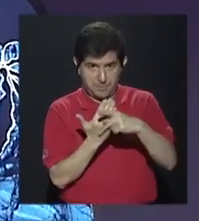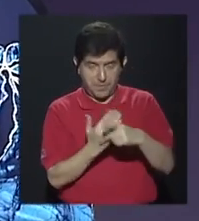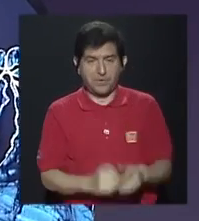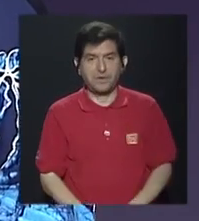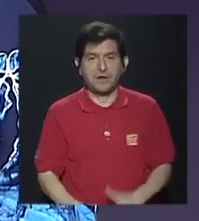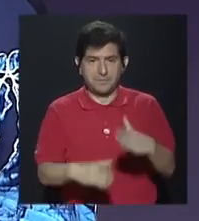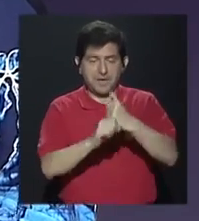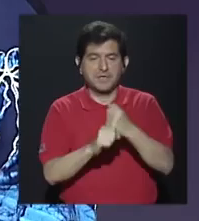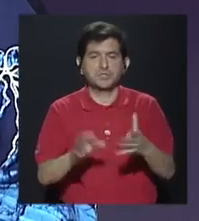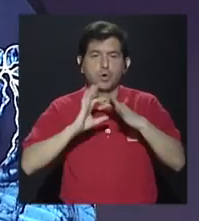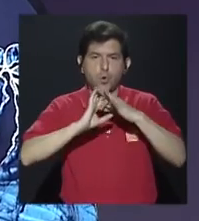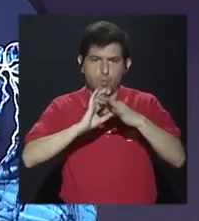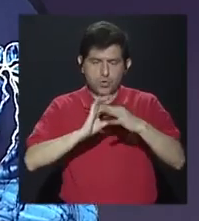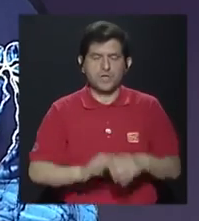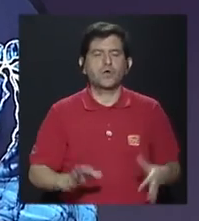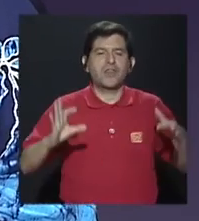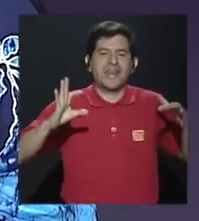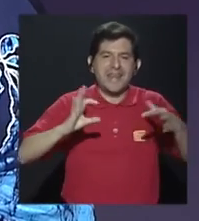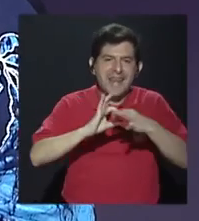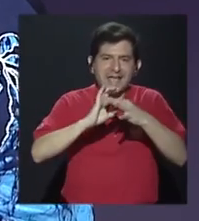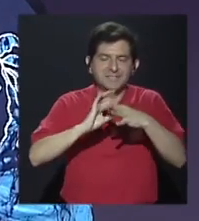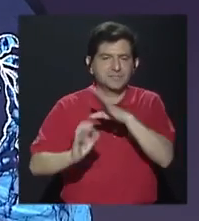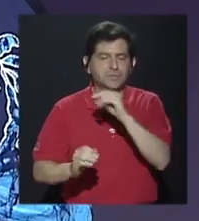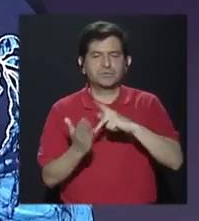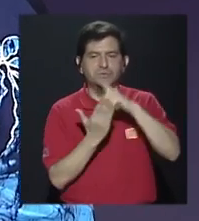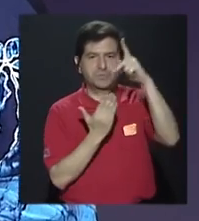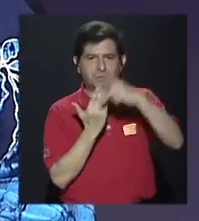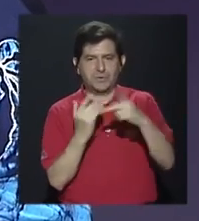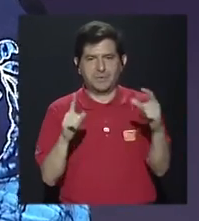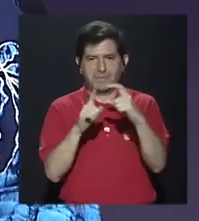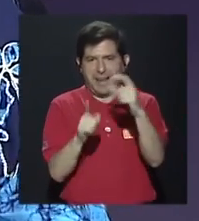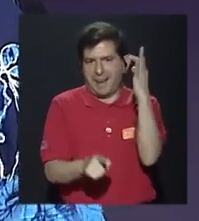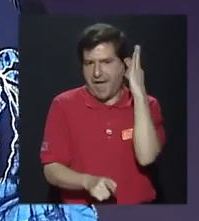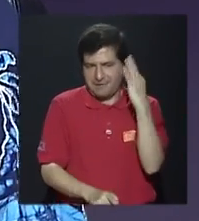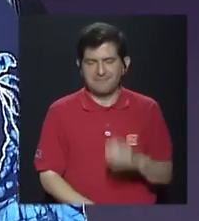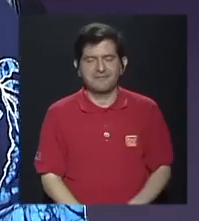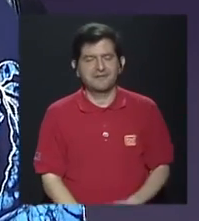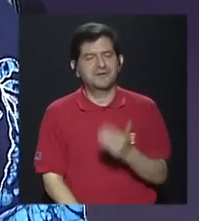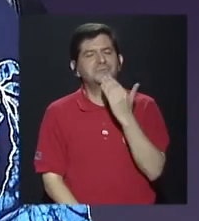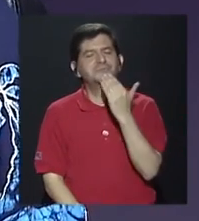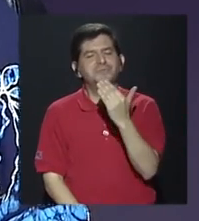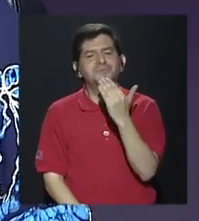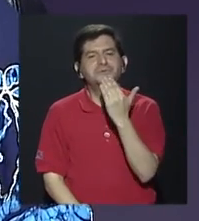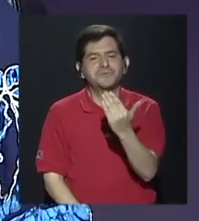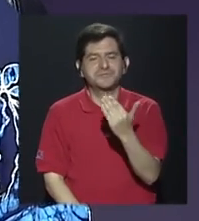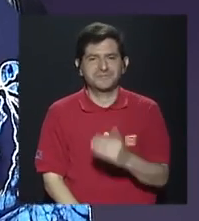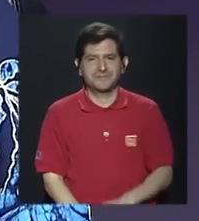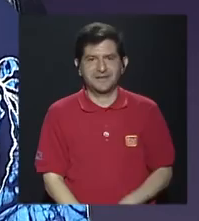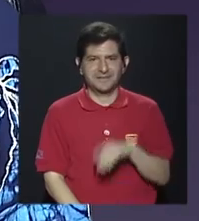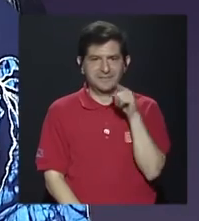se hizo en coproducción con Nexos y Palabra de Mujer. Agradecerles por estar